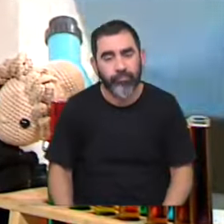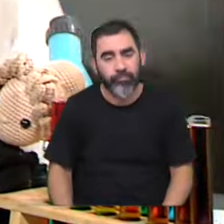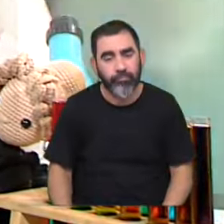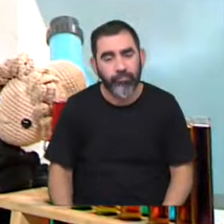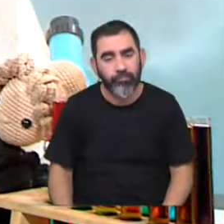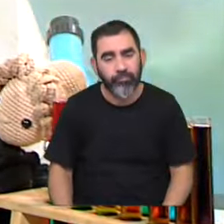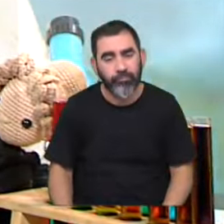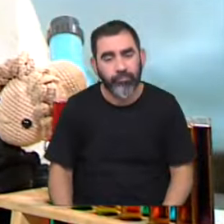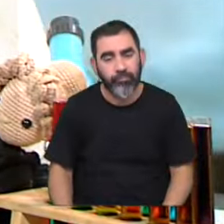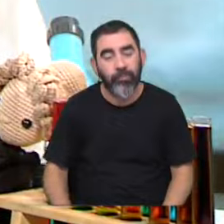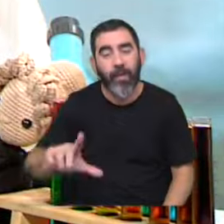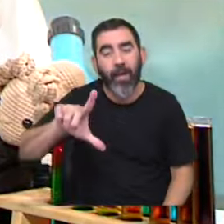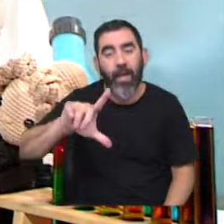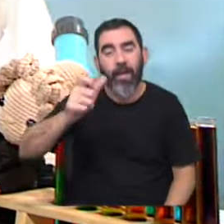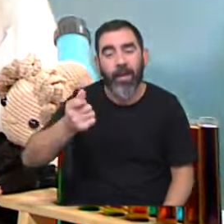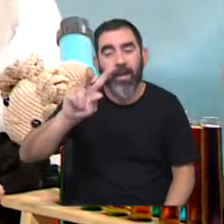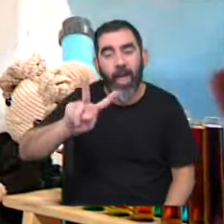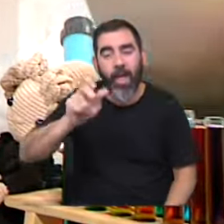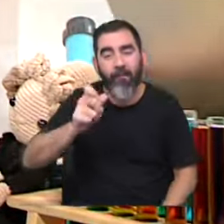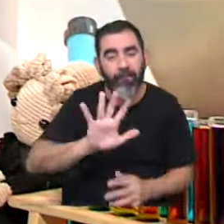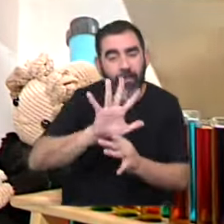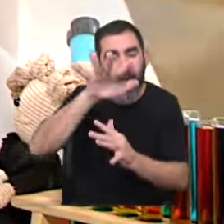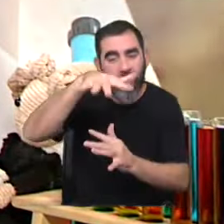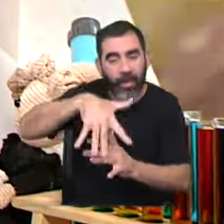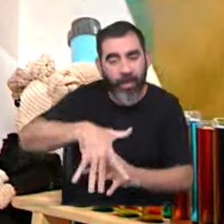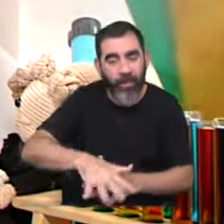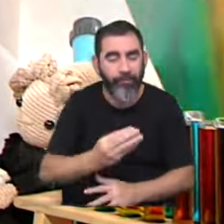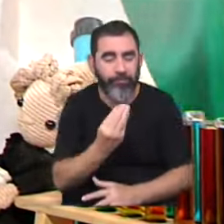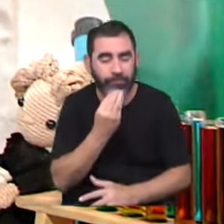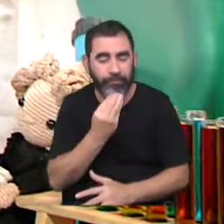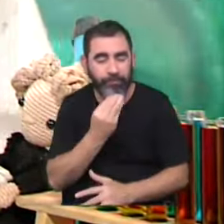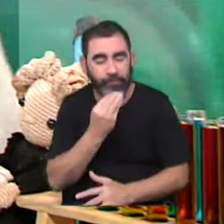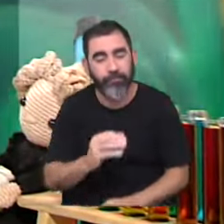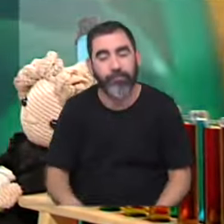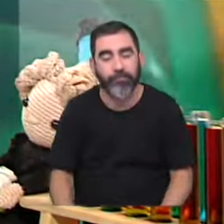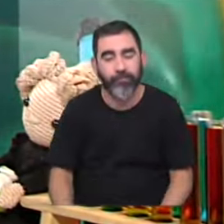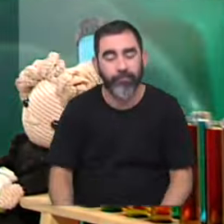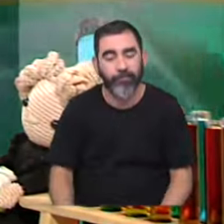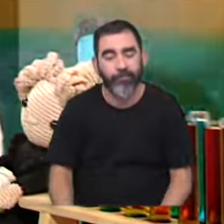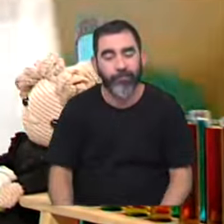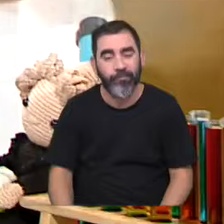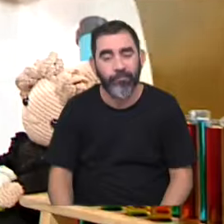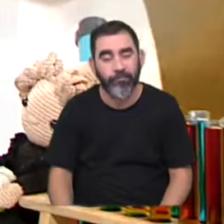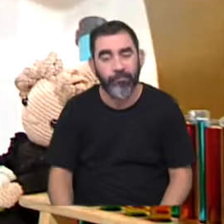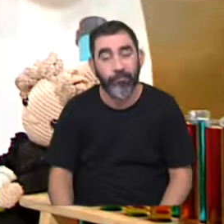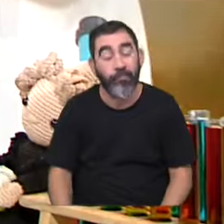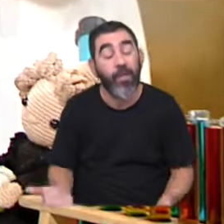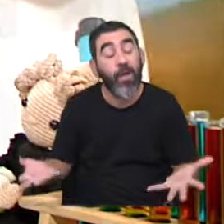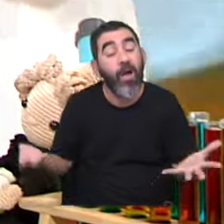empiece, la lava empieza... ¡Qué volcán nervioso! La símil lava empieza como a formarse. Entonces ahora, ¿qué hacemos? Tenemos